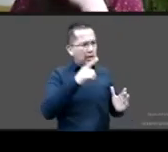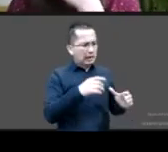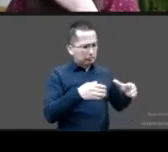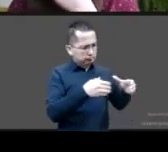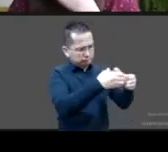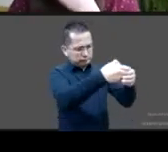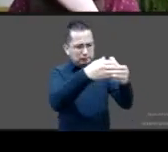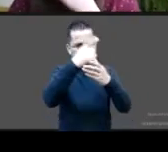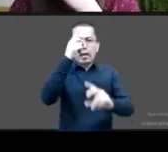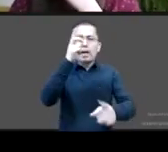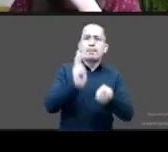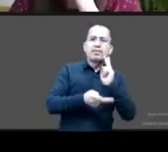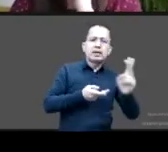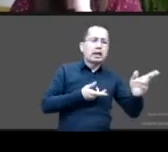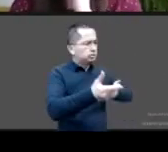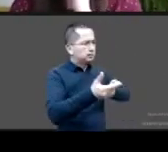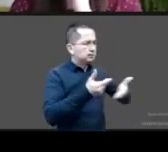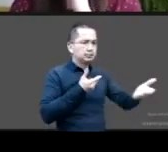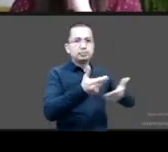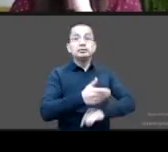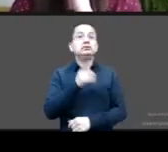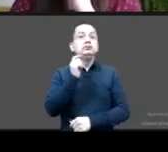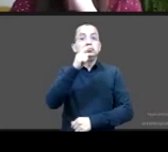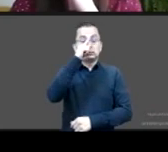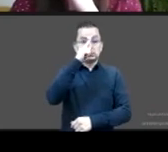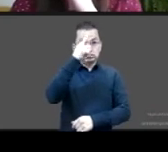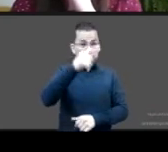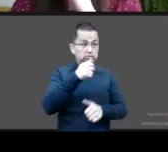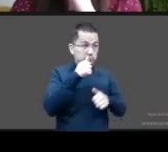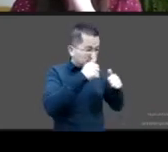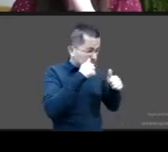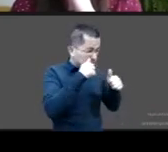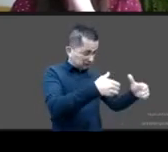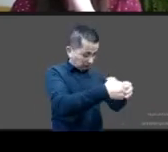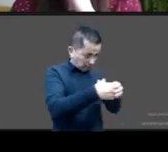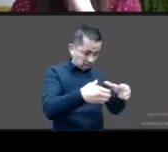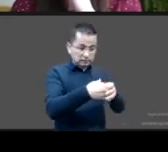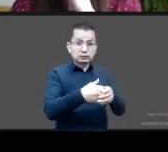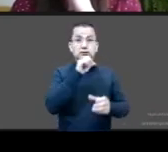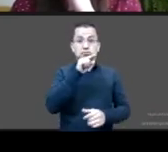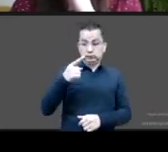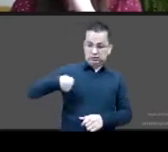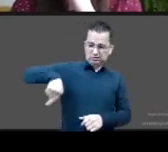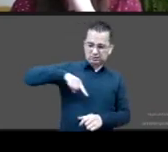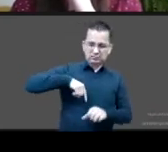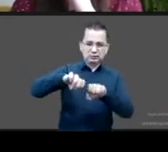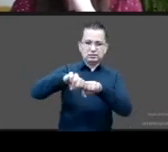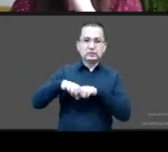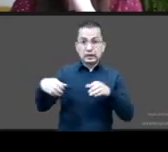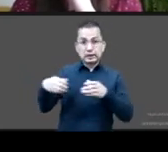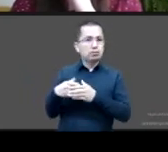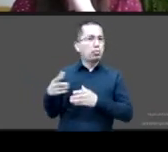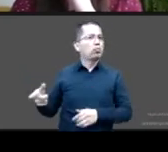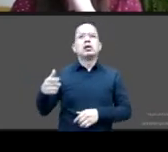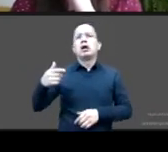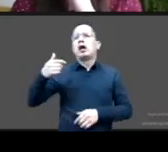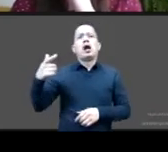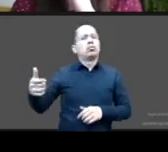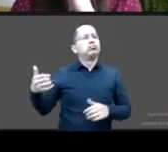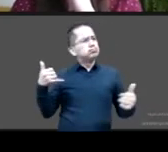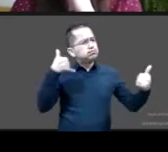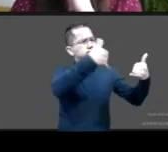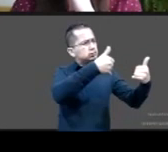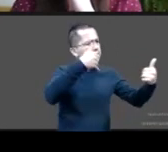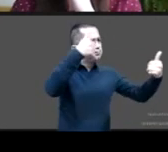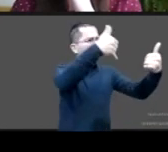y cómo va una atención personal muy muy marcada de nuestros educadores llamando a cada uno de los chicos y también la